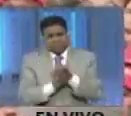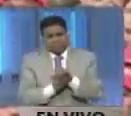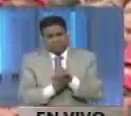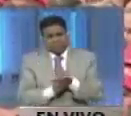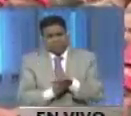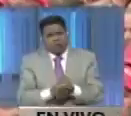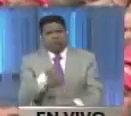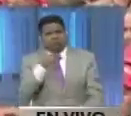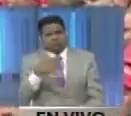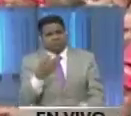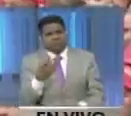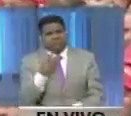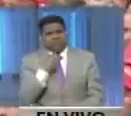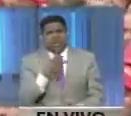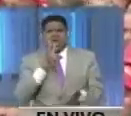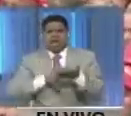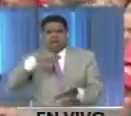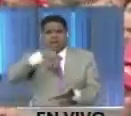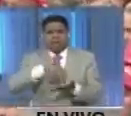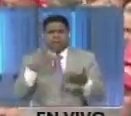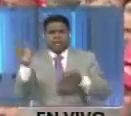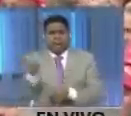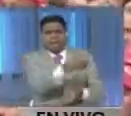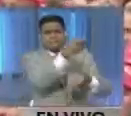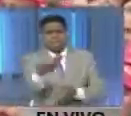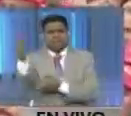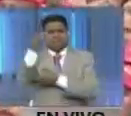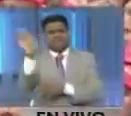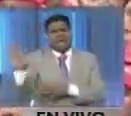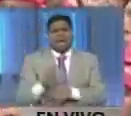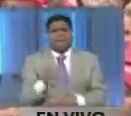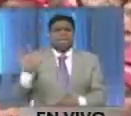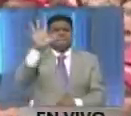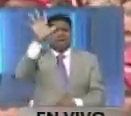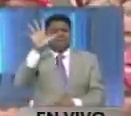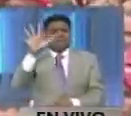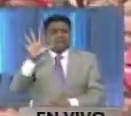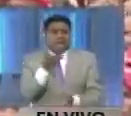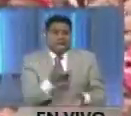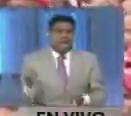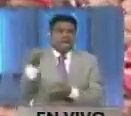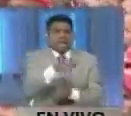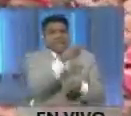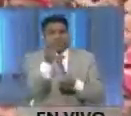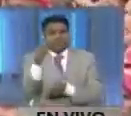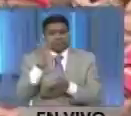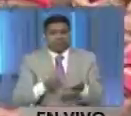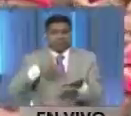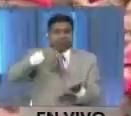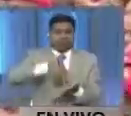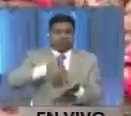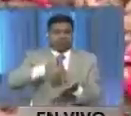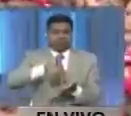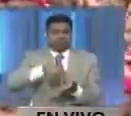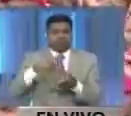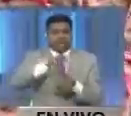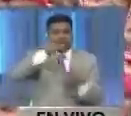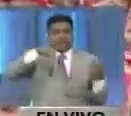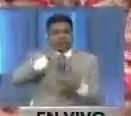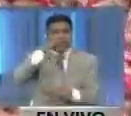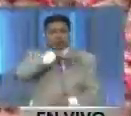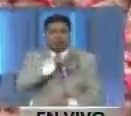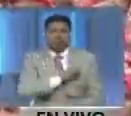muchacha, levanta las banderas de la patria. ¡Levanta las banderas de la revolución! ¡Levanta las banderas del